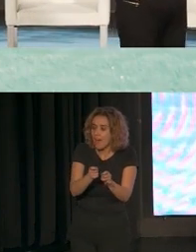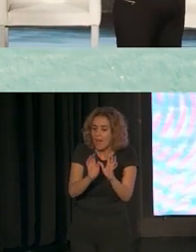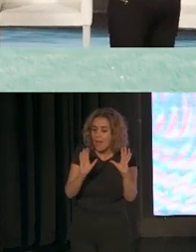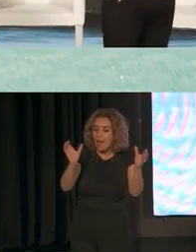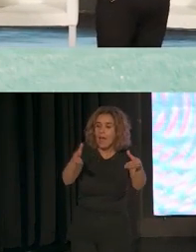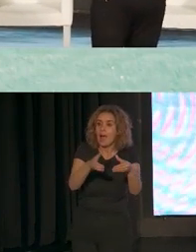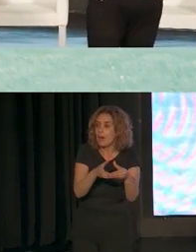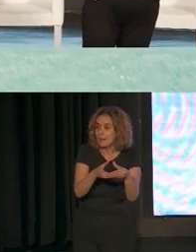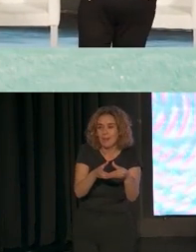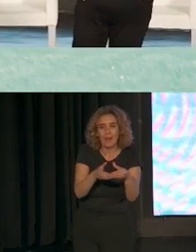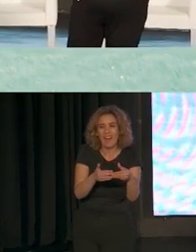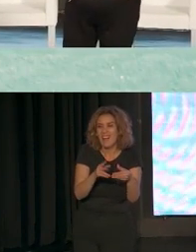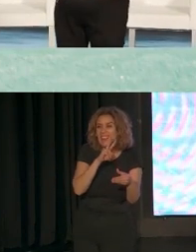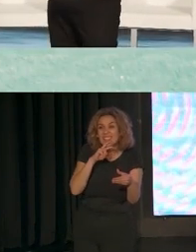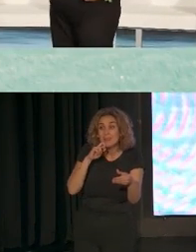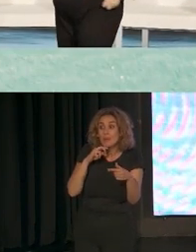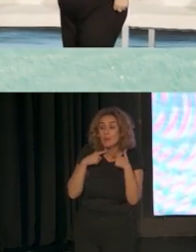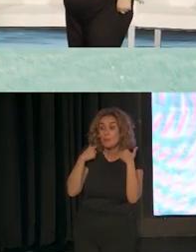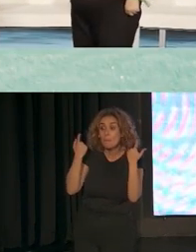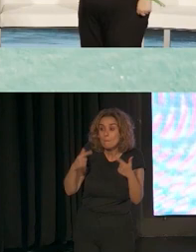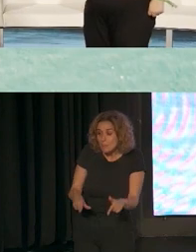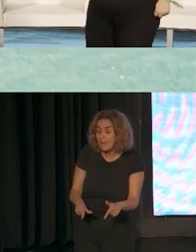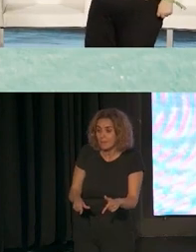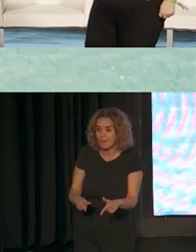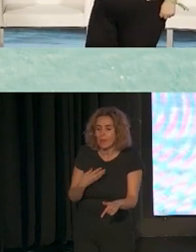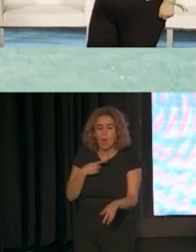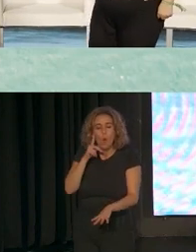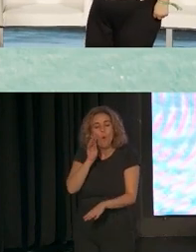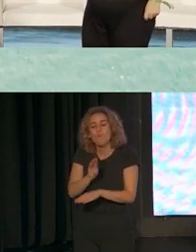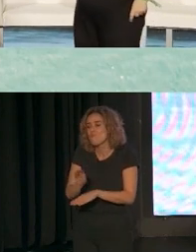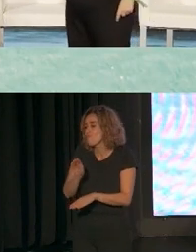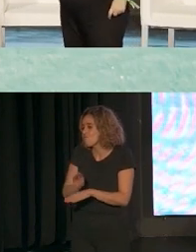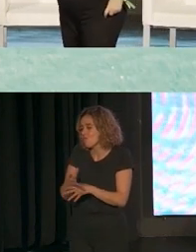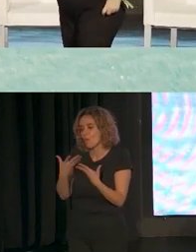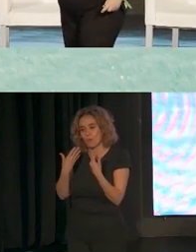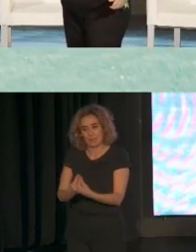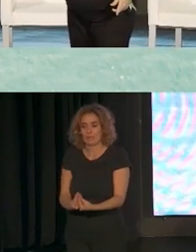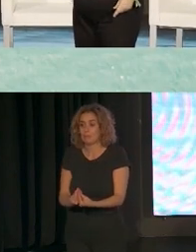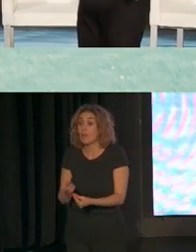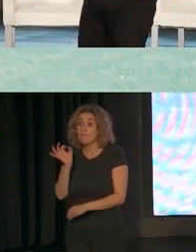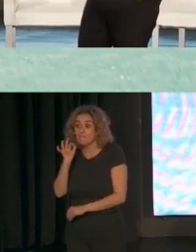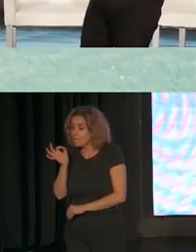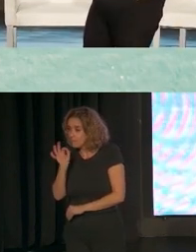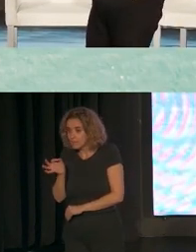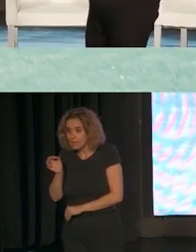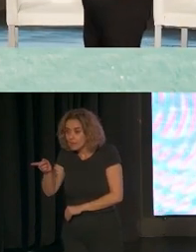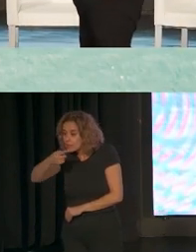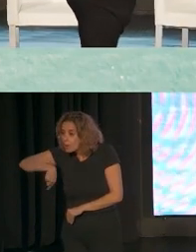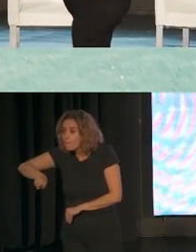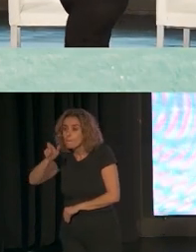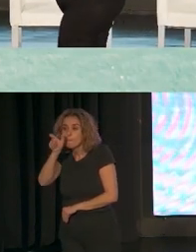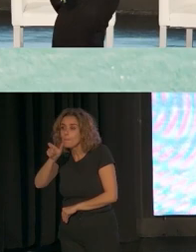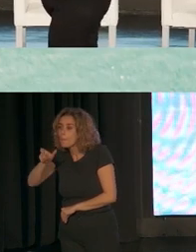comunidad Se está perdiendo ese valor Así que hay que tener mucho cuidado con eso y también Es verdad que todas las